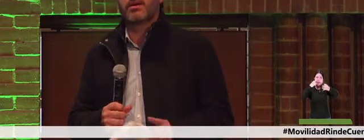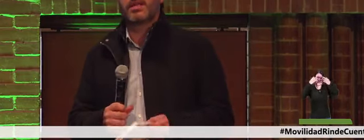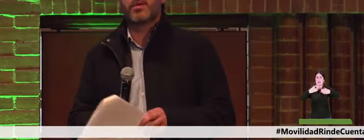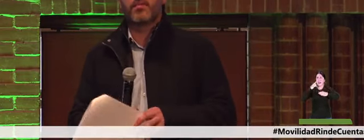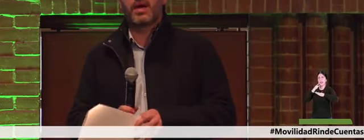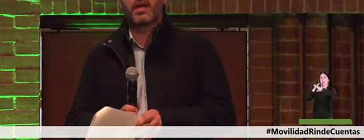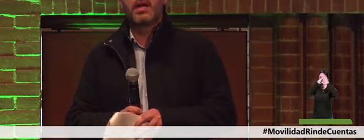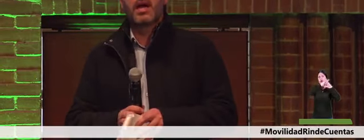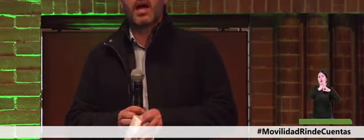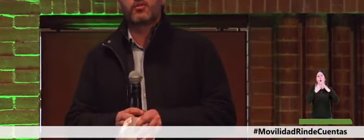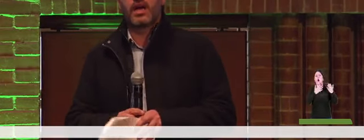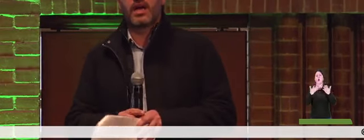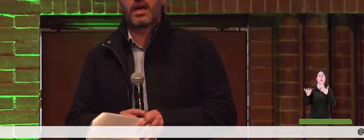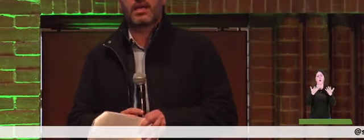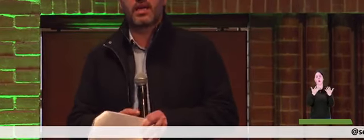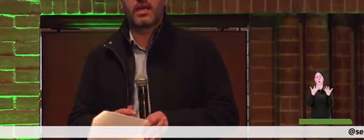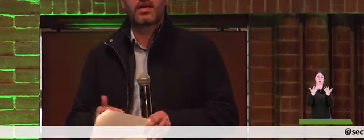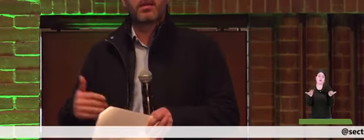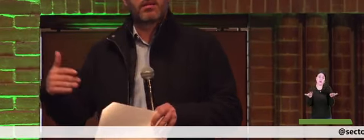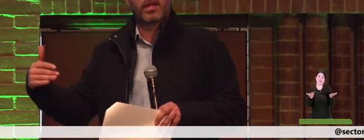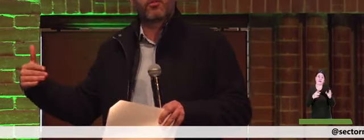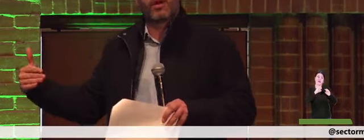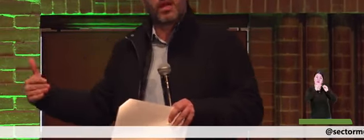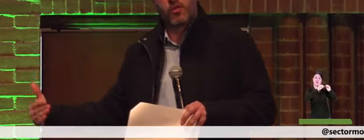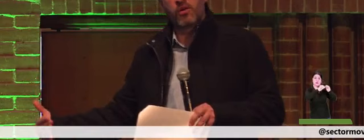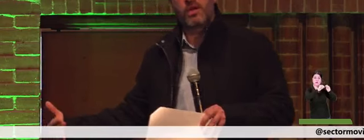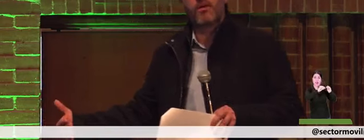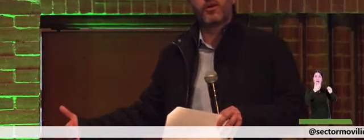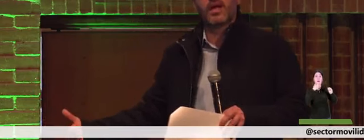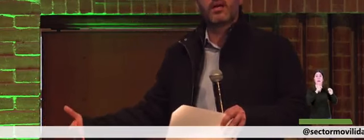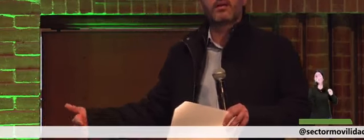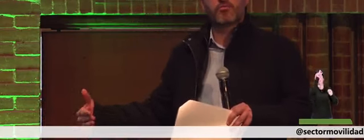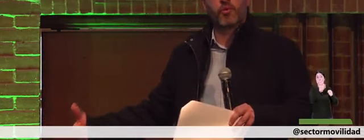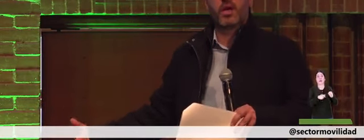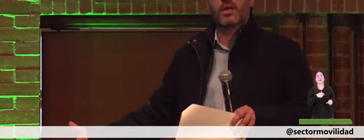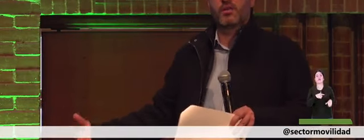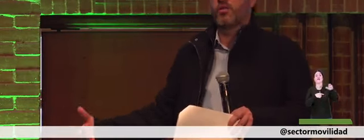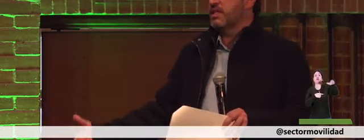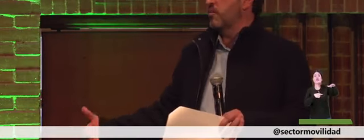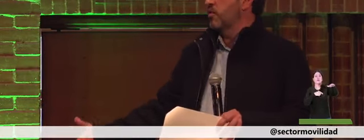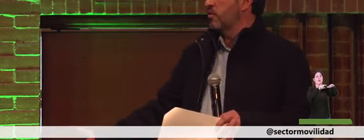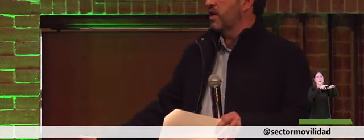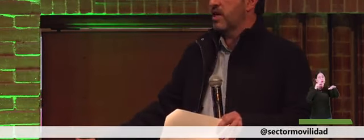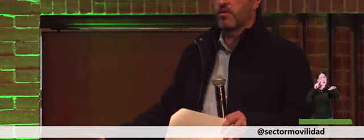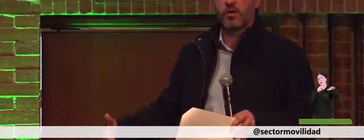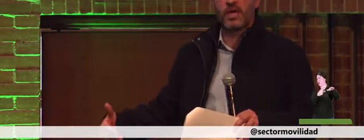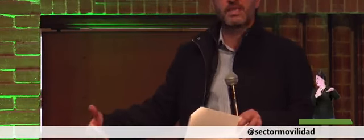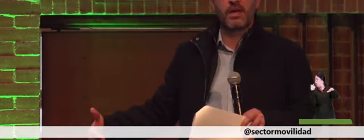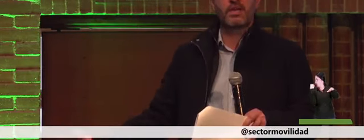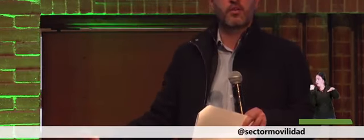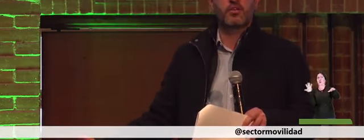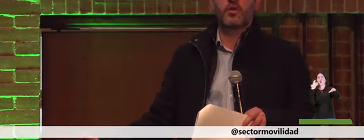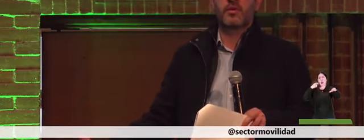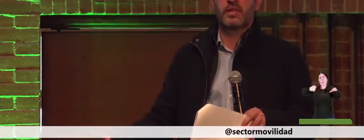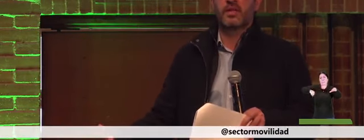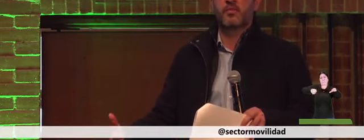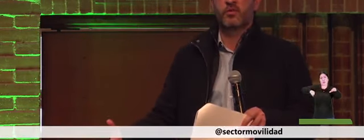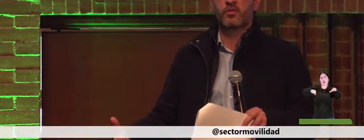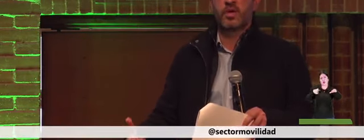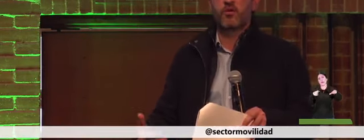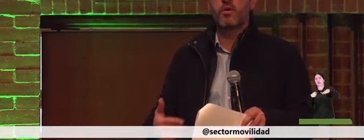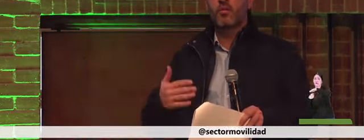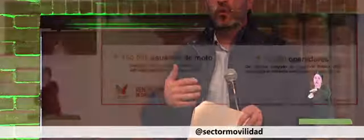precisamente también para ayudar a que tanto el actor que va afuera pueda ver dónde está el punto ciego, pueda saber que no se puede meter en el